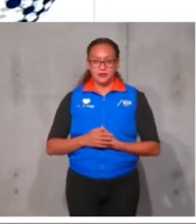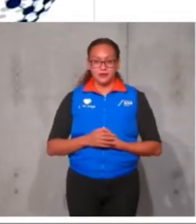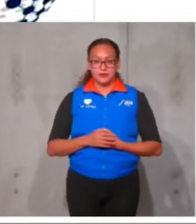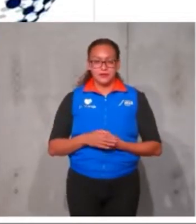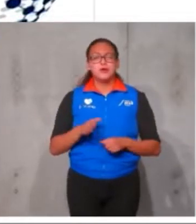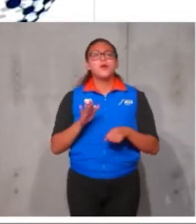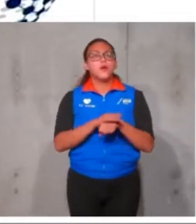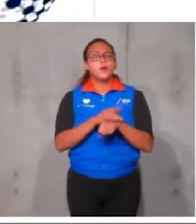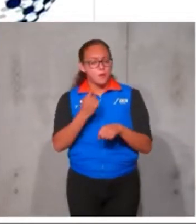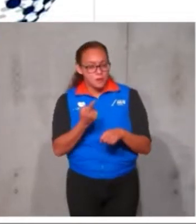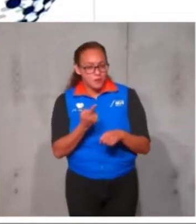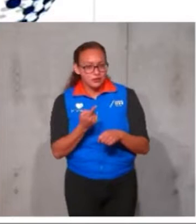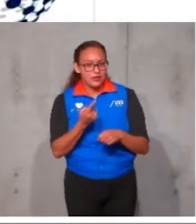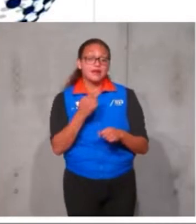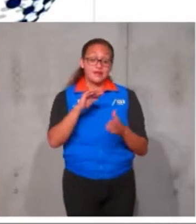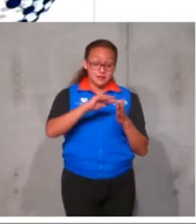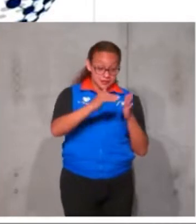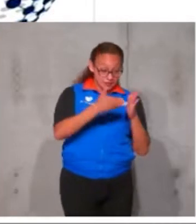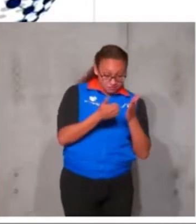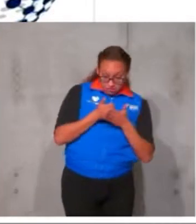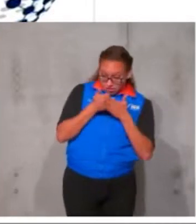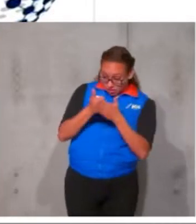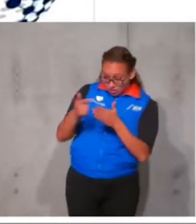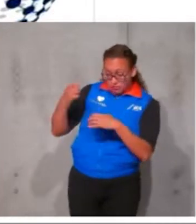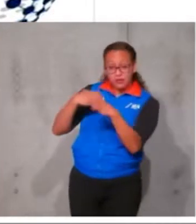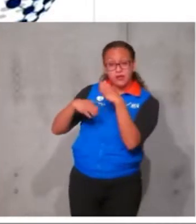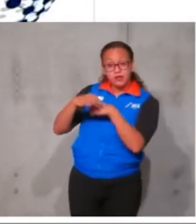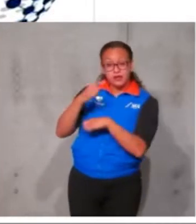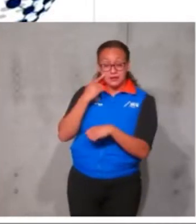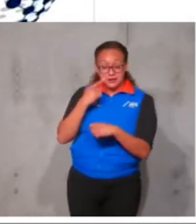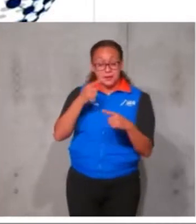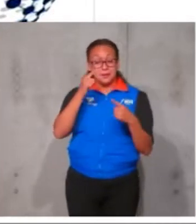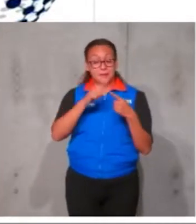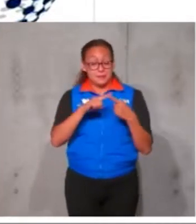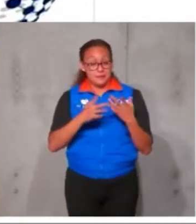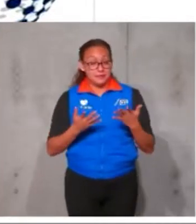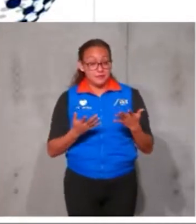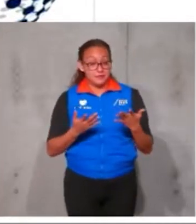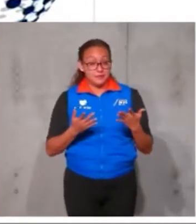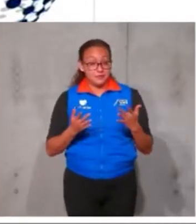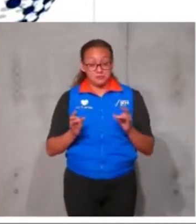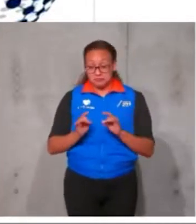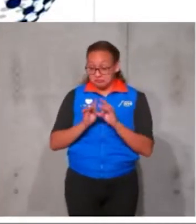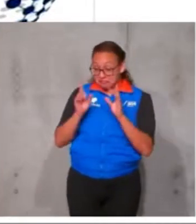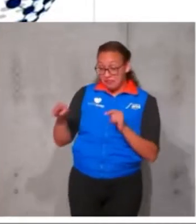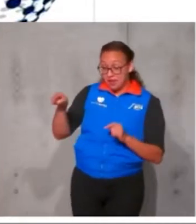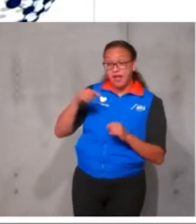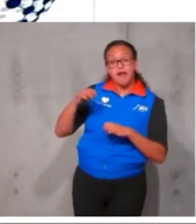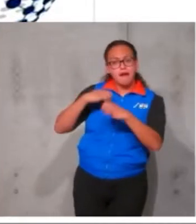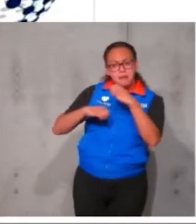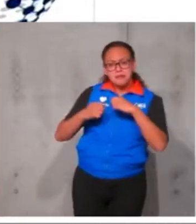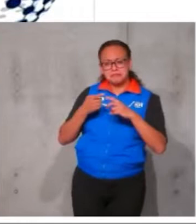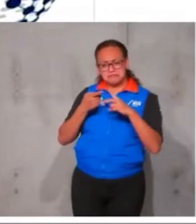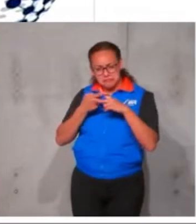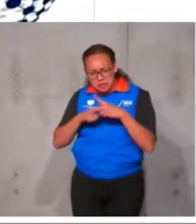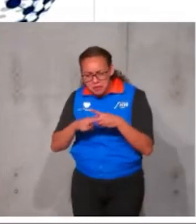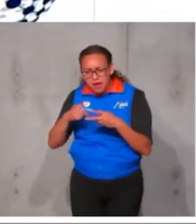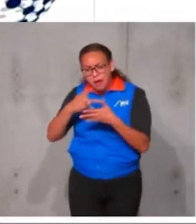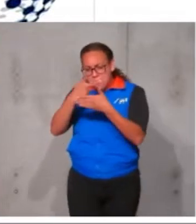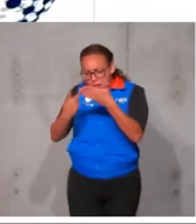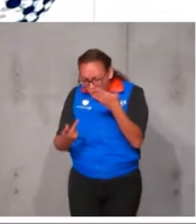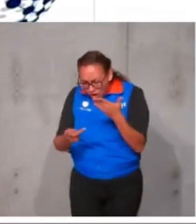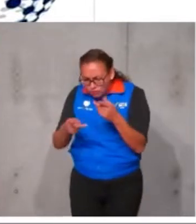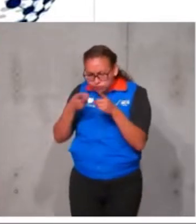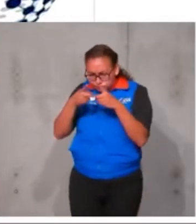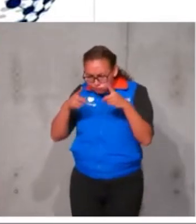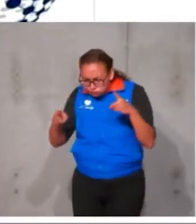utilidades o hay varios usos estratégicos de determinar esta materialidad. Primero, pues que a la hora de desarrollar